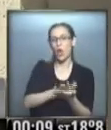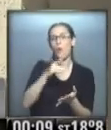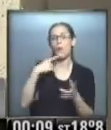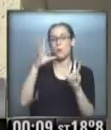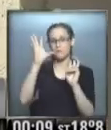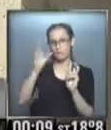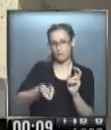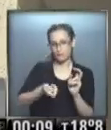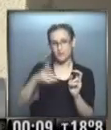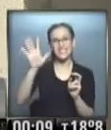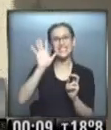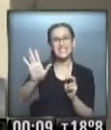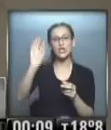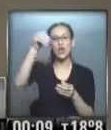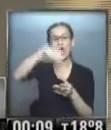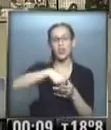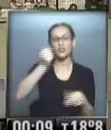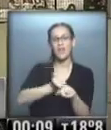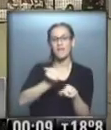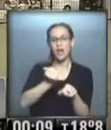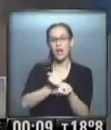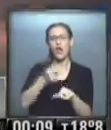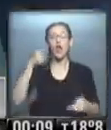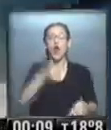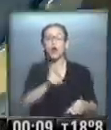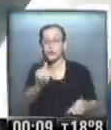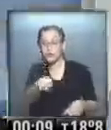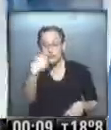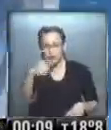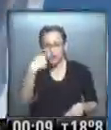5 efectivos de la Dirección de Lucha contra el Narcotráfico.